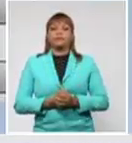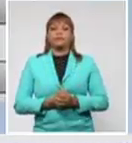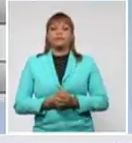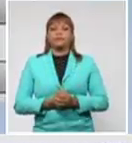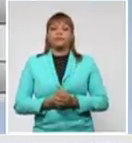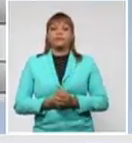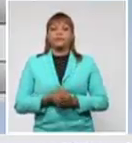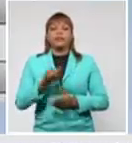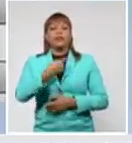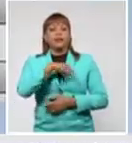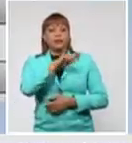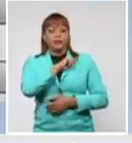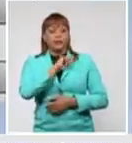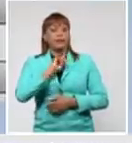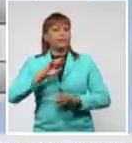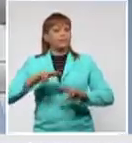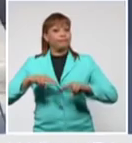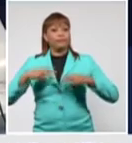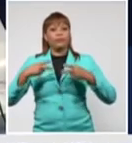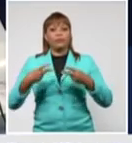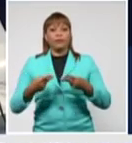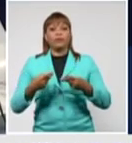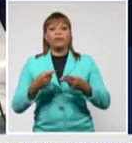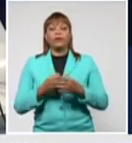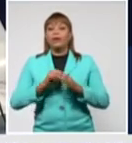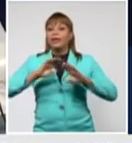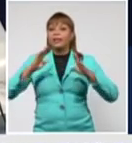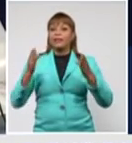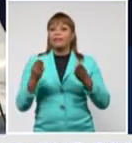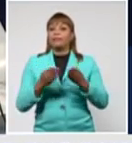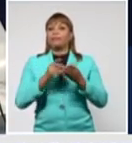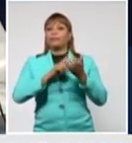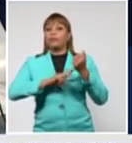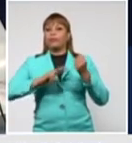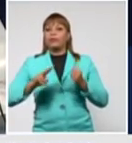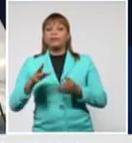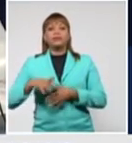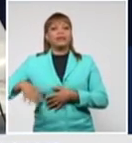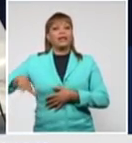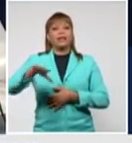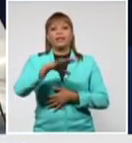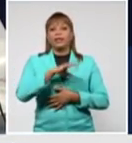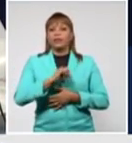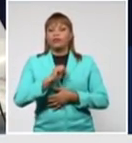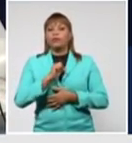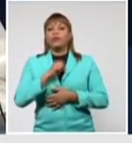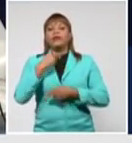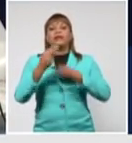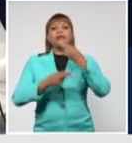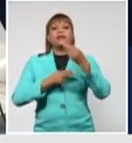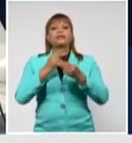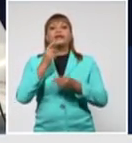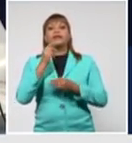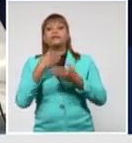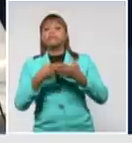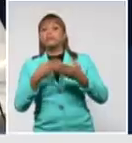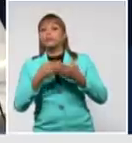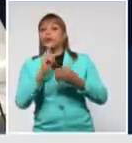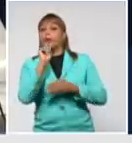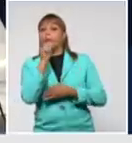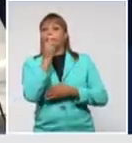ayer, de todas las provincias, de todos los territorios, se estudiaron muestras para el diagnóstico de esta